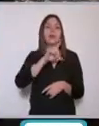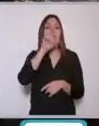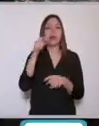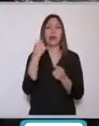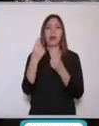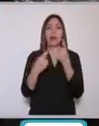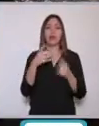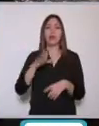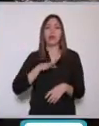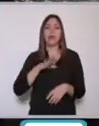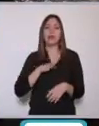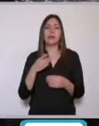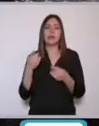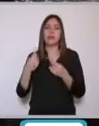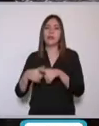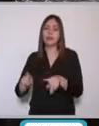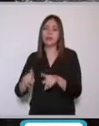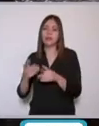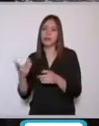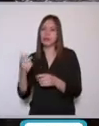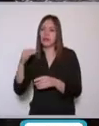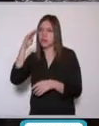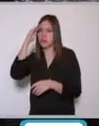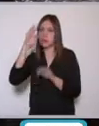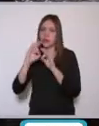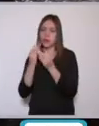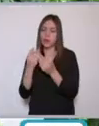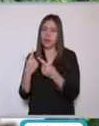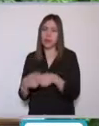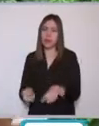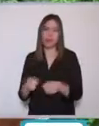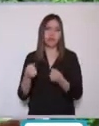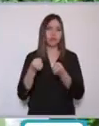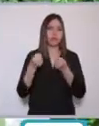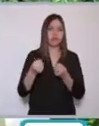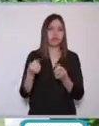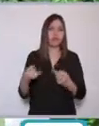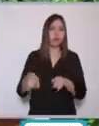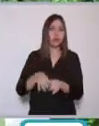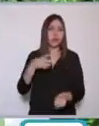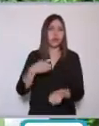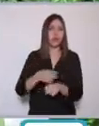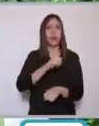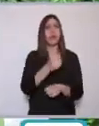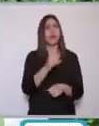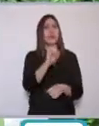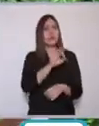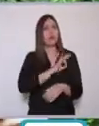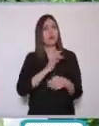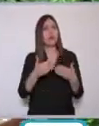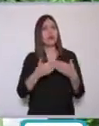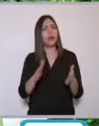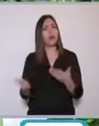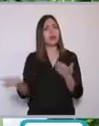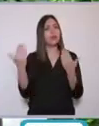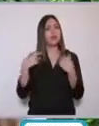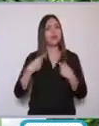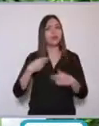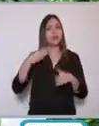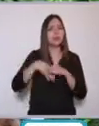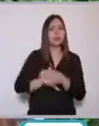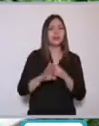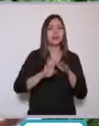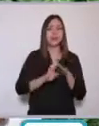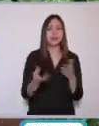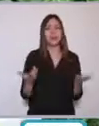tienen posturas distintas, algunas de cerrarse y otras pues, bueno, de mantener las cosas abiertas, las fronteras abiertas, pero pues eso va cambiando. Y en el